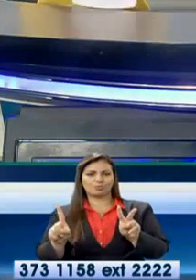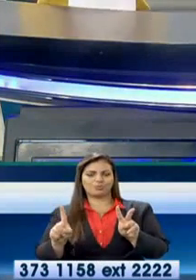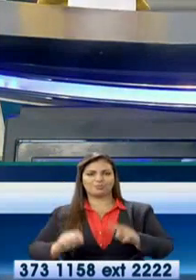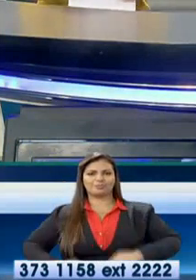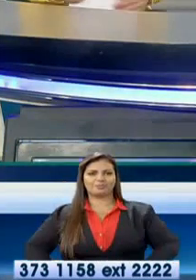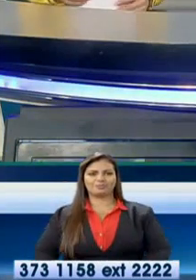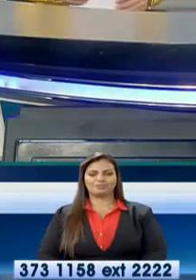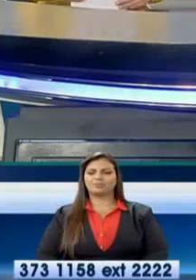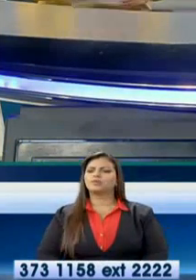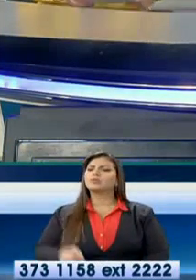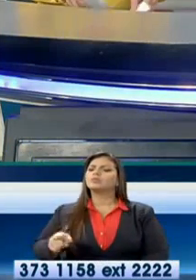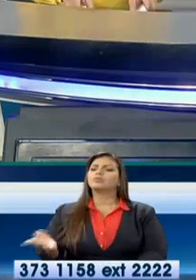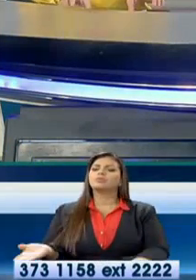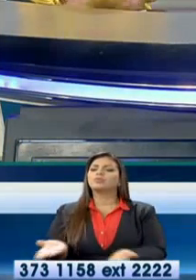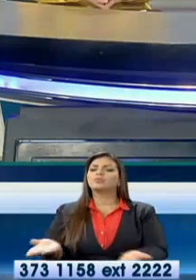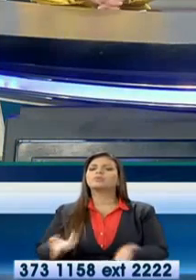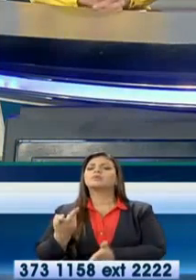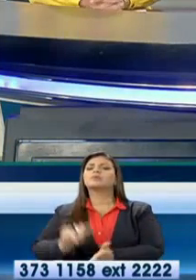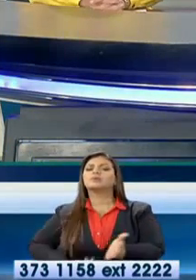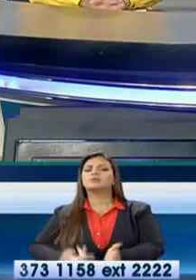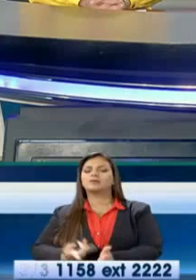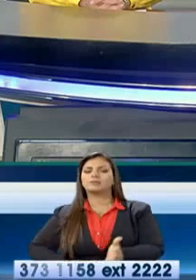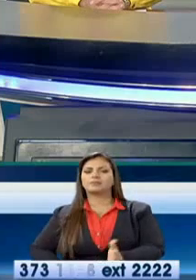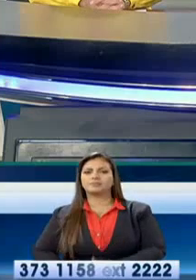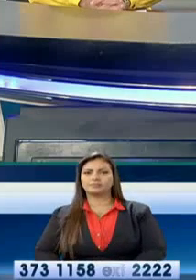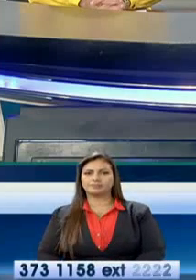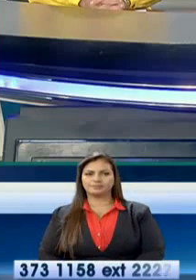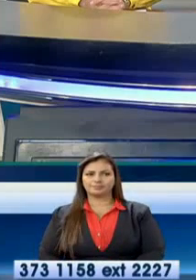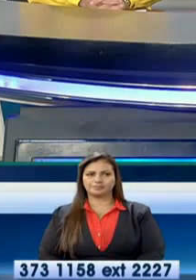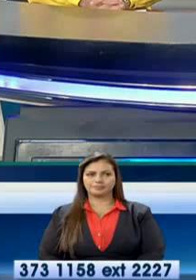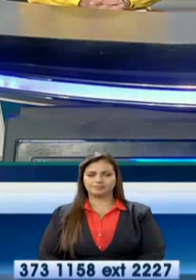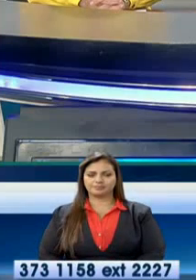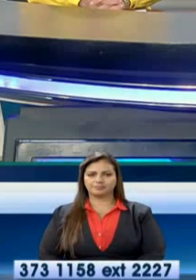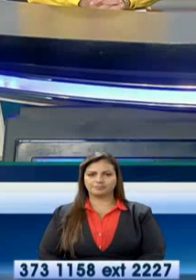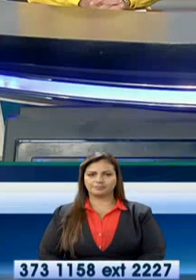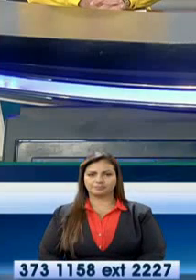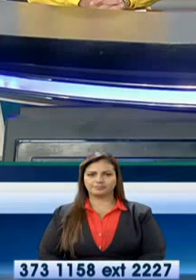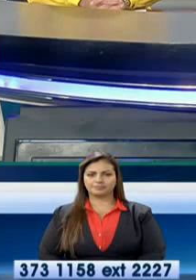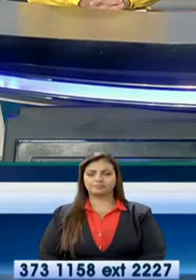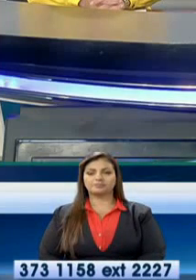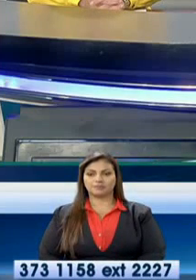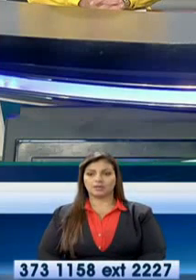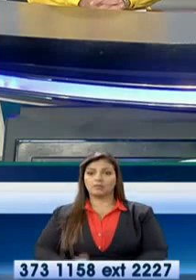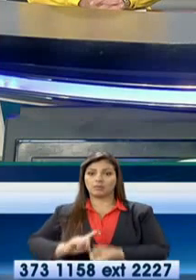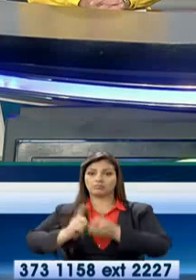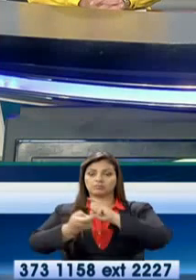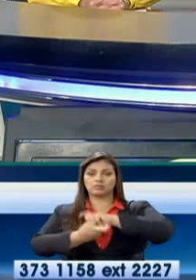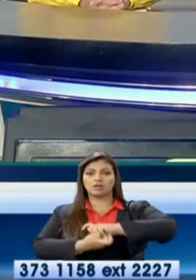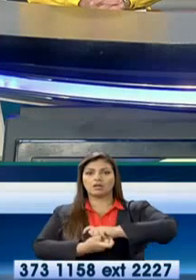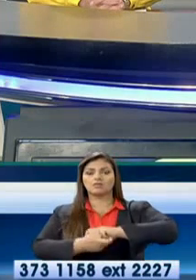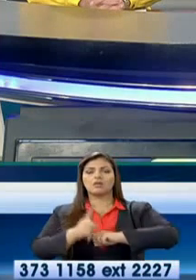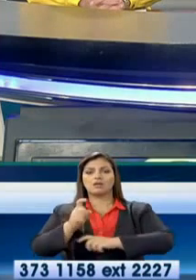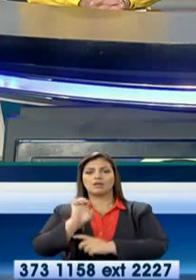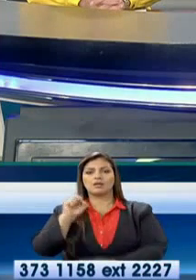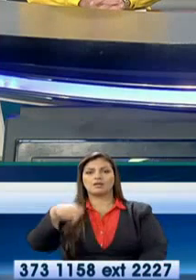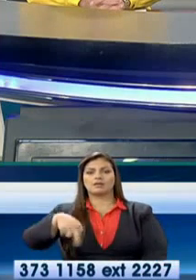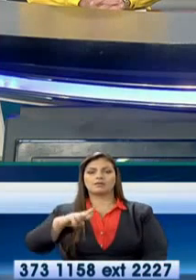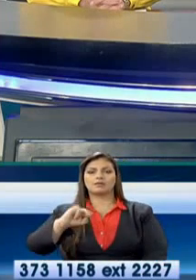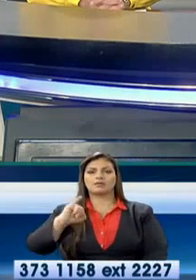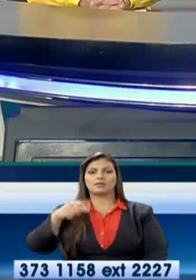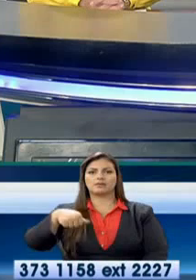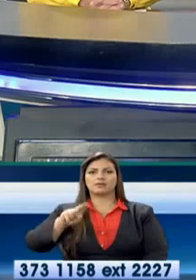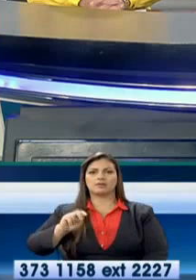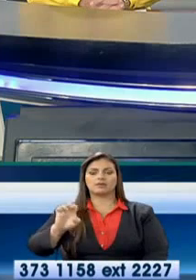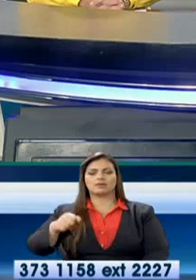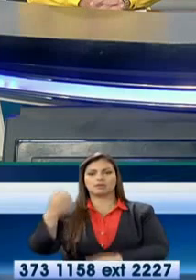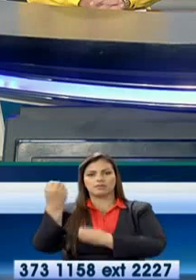encuentra? ¿Qué nos puede decir de la situación que está ahí hasta que... Y de, luego, pues, Enrique nos dirá, nos dará toda la información del sitio en